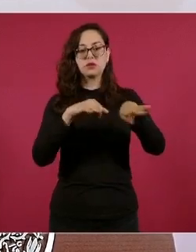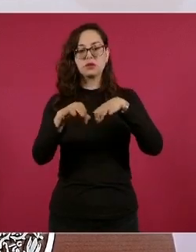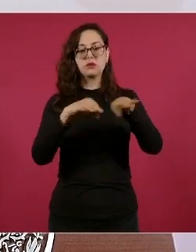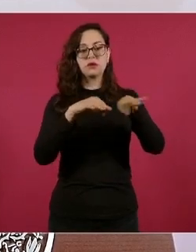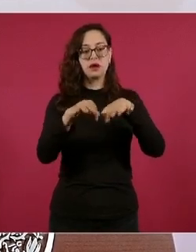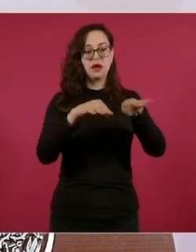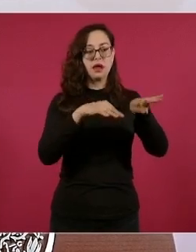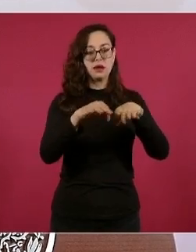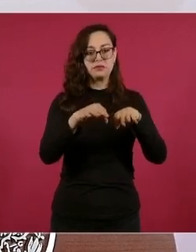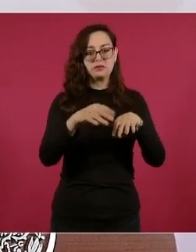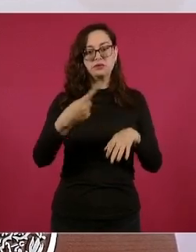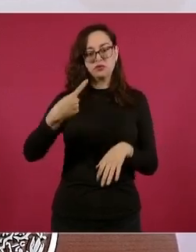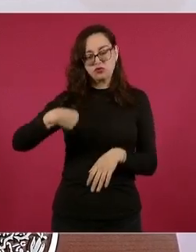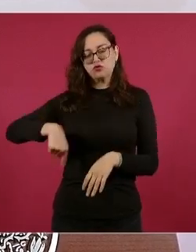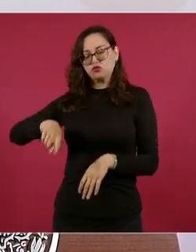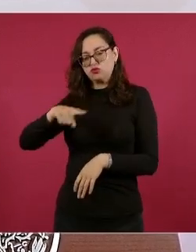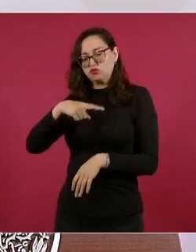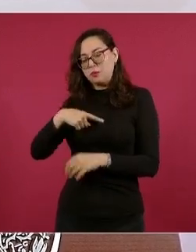suficientemente.